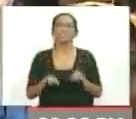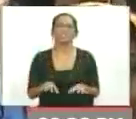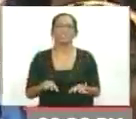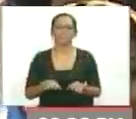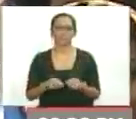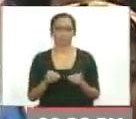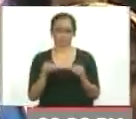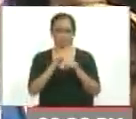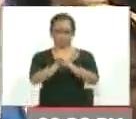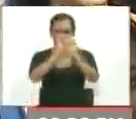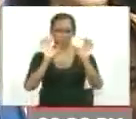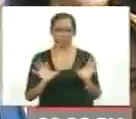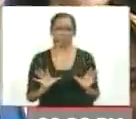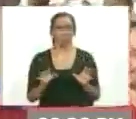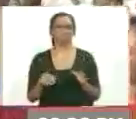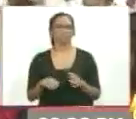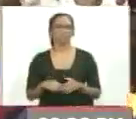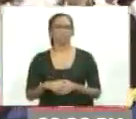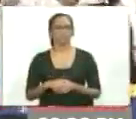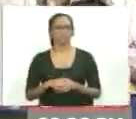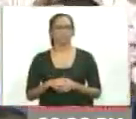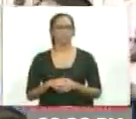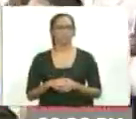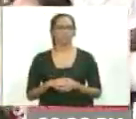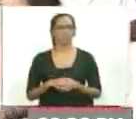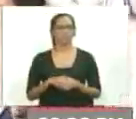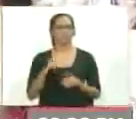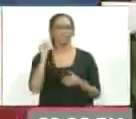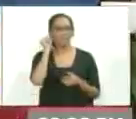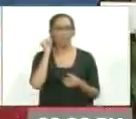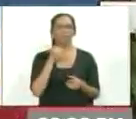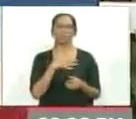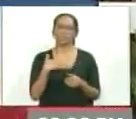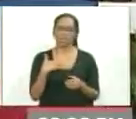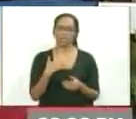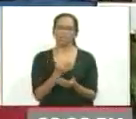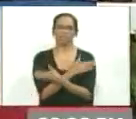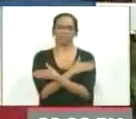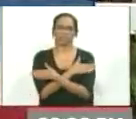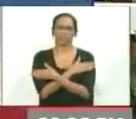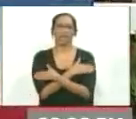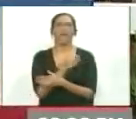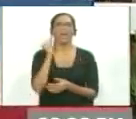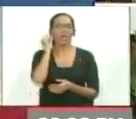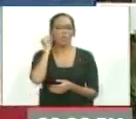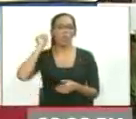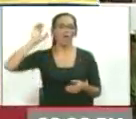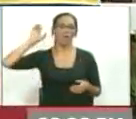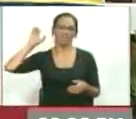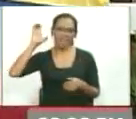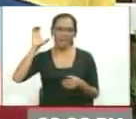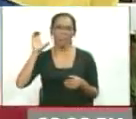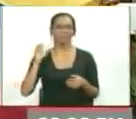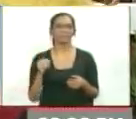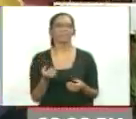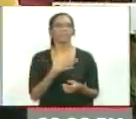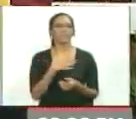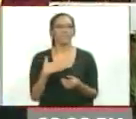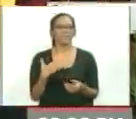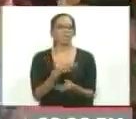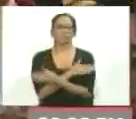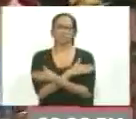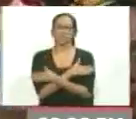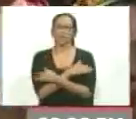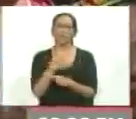está claro? Y en esta mujer yo quiero hacerle un reconocimiento a las mujeres de la patria y quiero hacerle un reconocimiento a